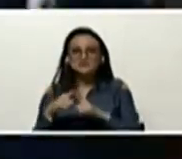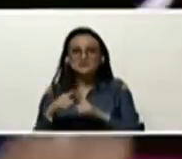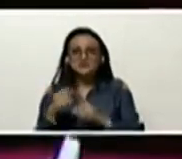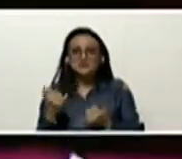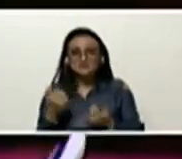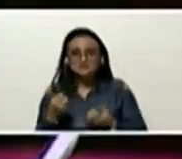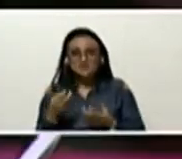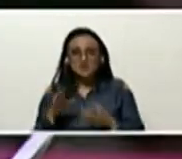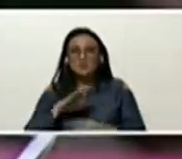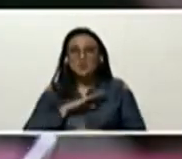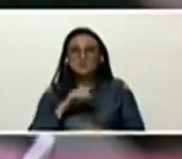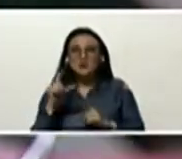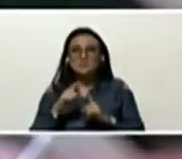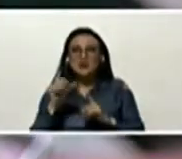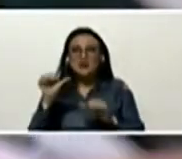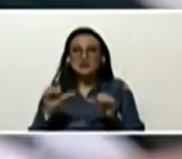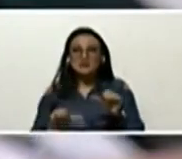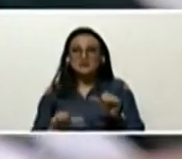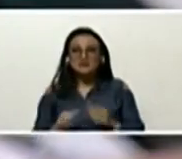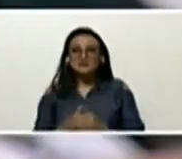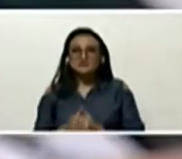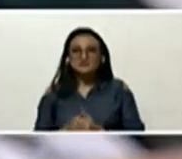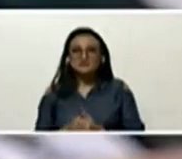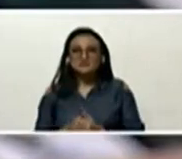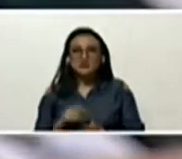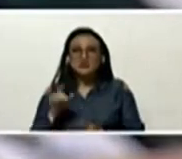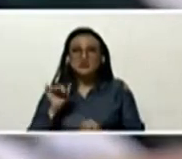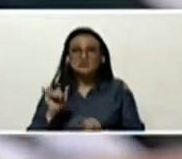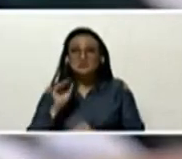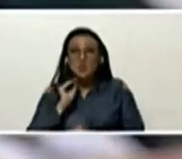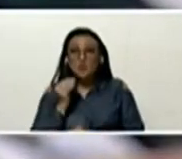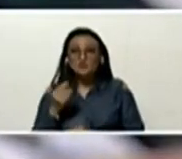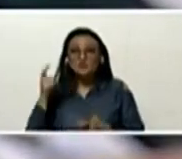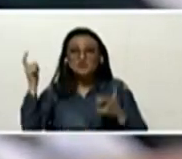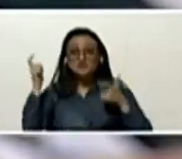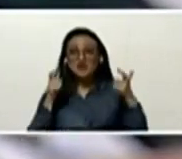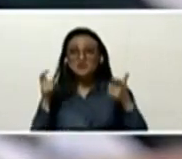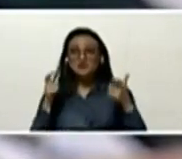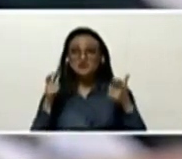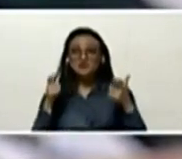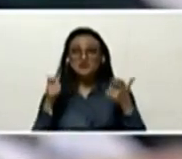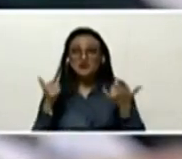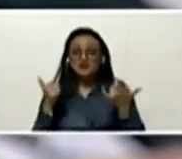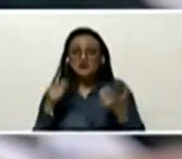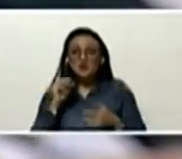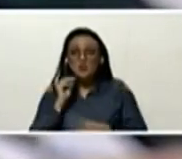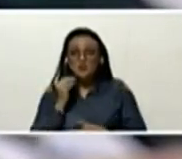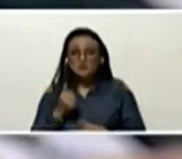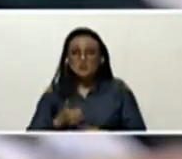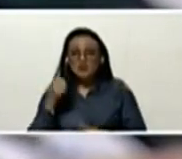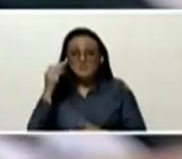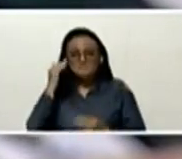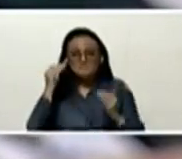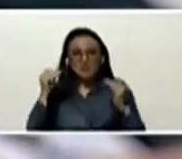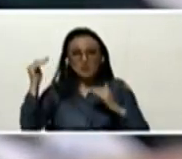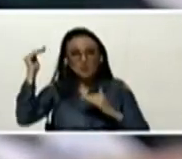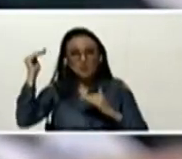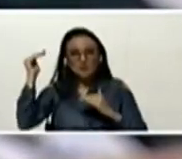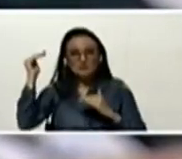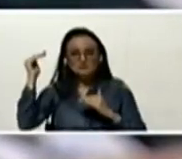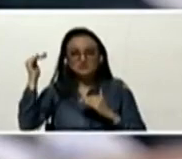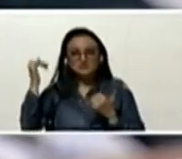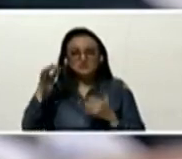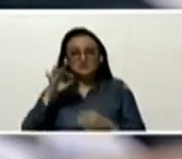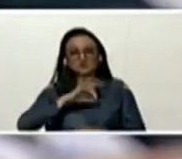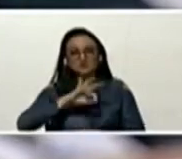reivindicación de su propia palabra, presidente, para que la juventud chavista cada día sea una juventud más madura a través